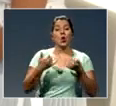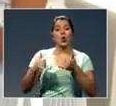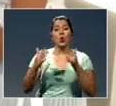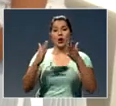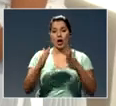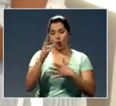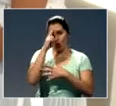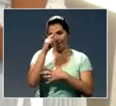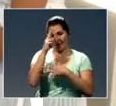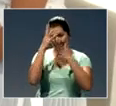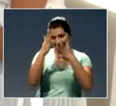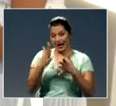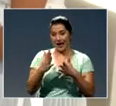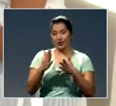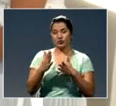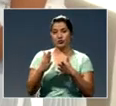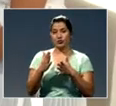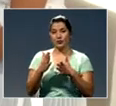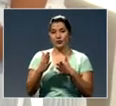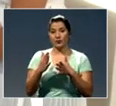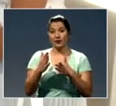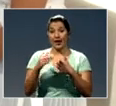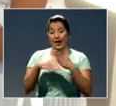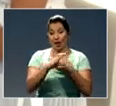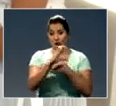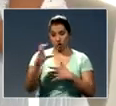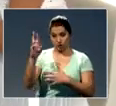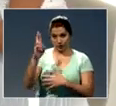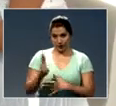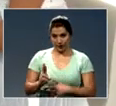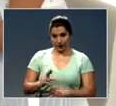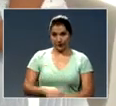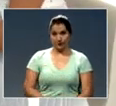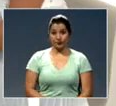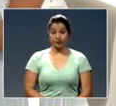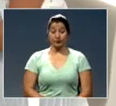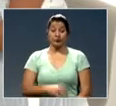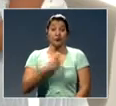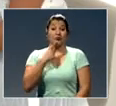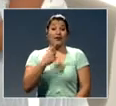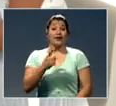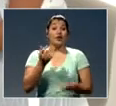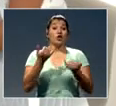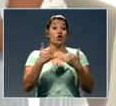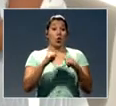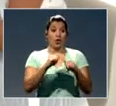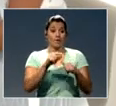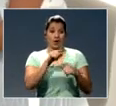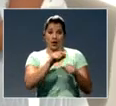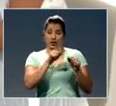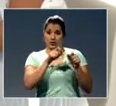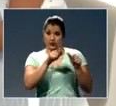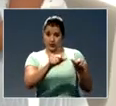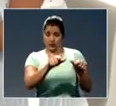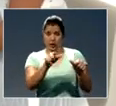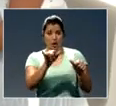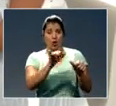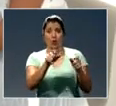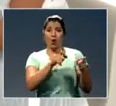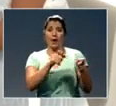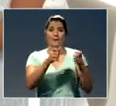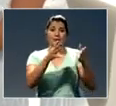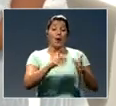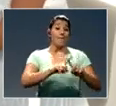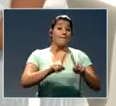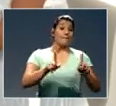por otro equipo profesional al mercado de Costa Rica. Según Castillo, continúa como administrador, pero no puede ejercer porque su